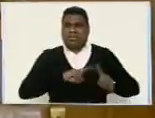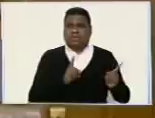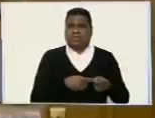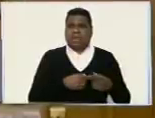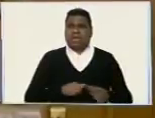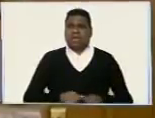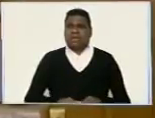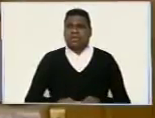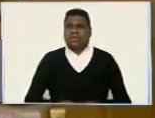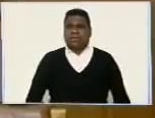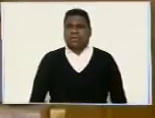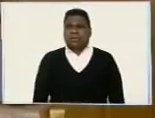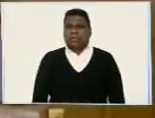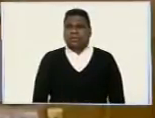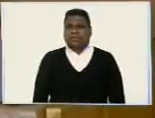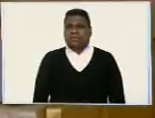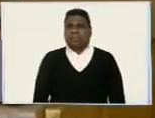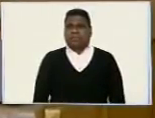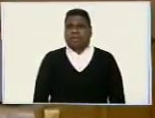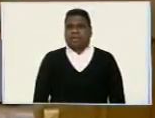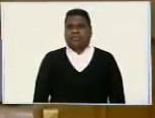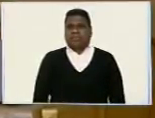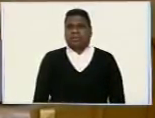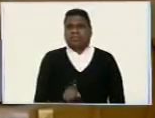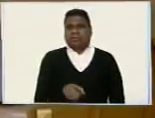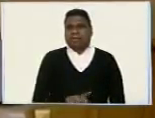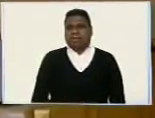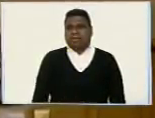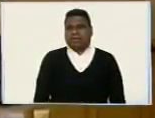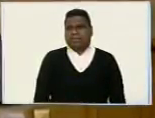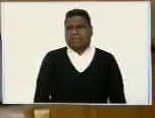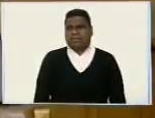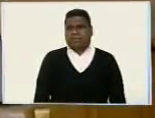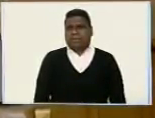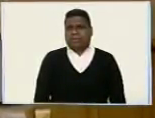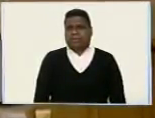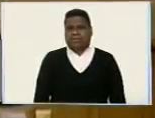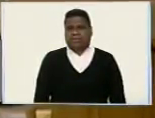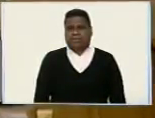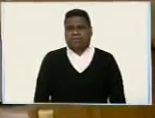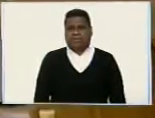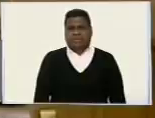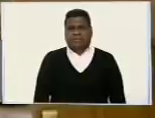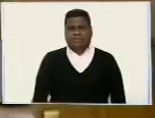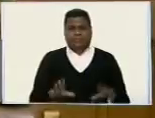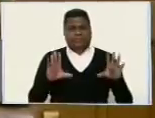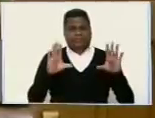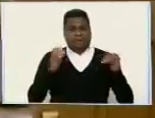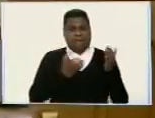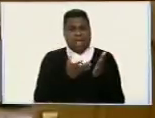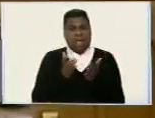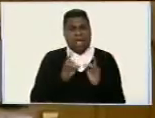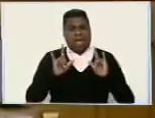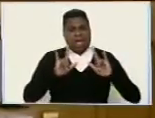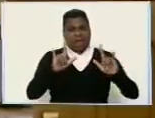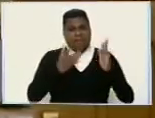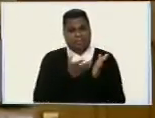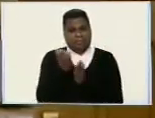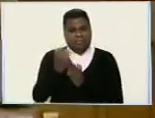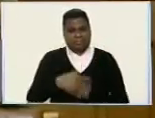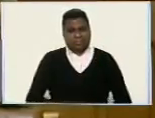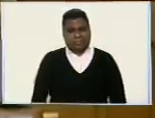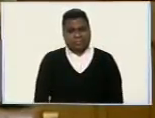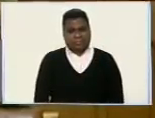a nuestro querido Fidel. Yo me iba a llamar así, pero mi mamá no quiso, no sé por qué, le gustó más el nombre de su amor eterno, ¿eh? Emilio Colina, y así me llama.